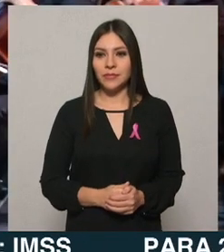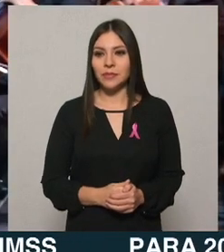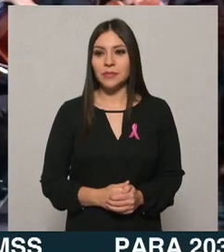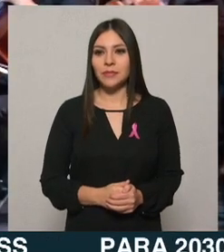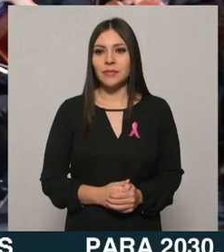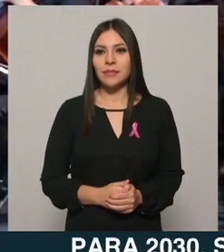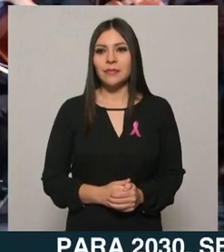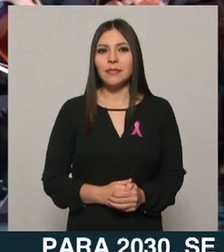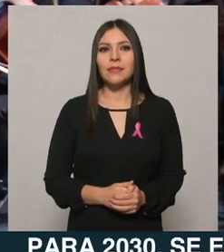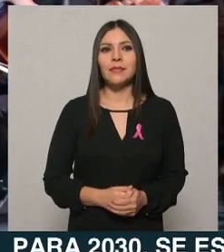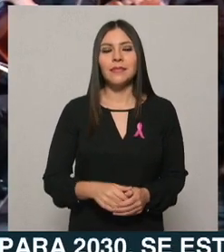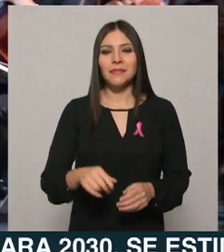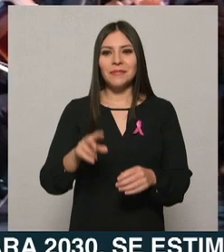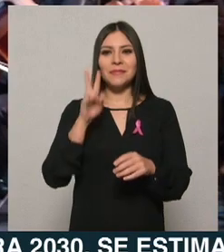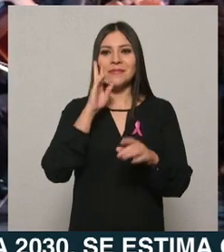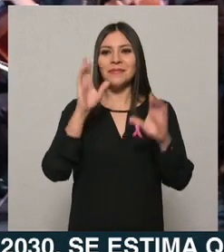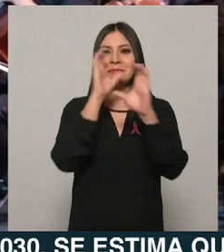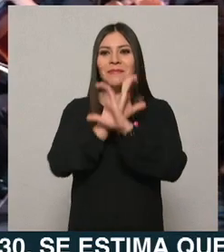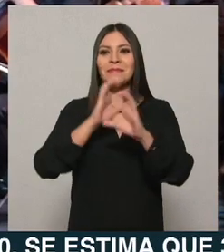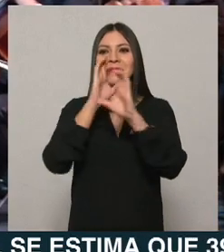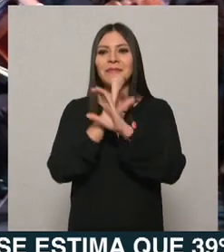Comenzando con ópera francesa.